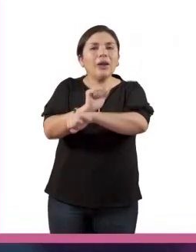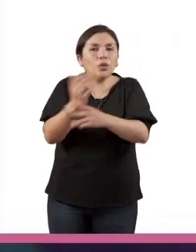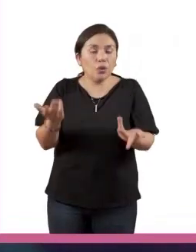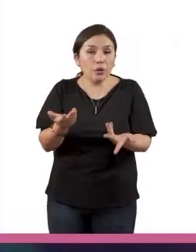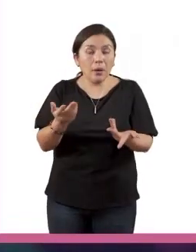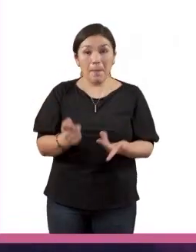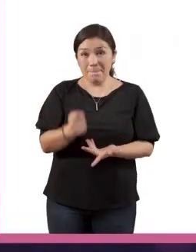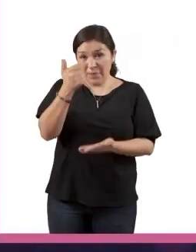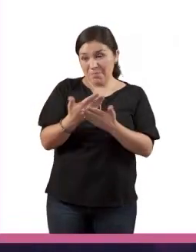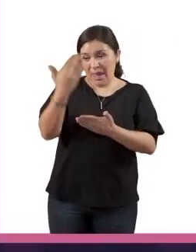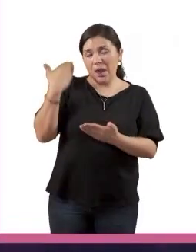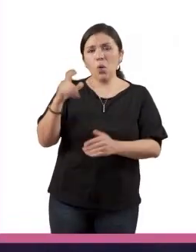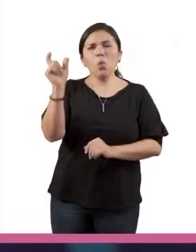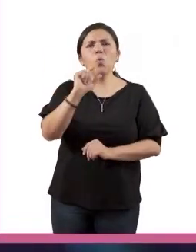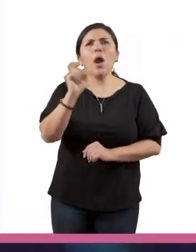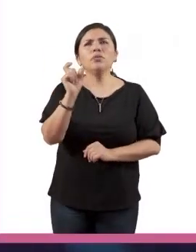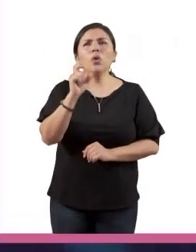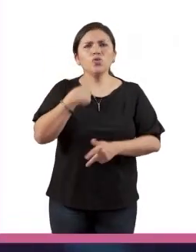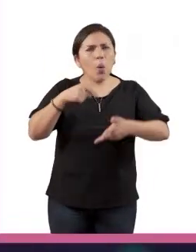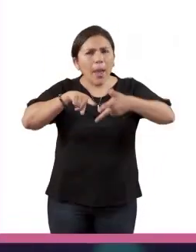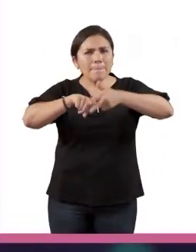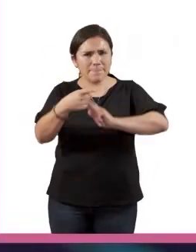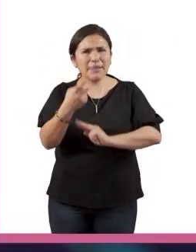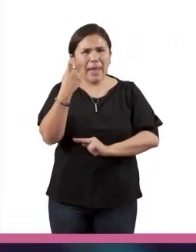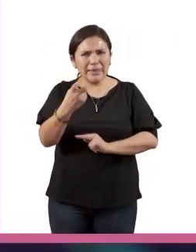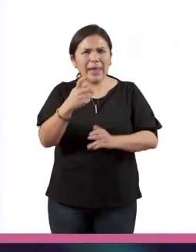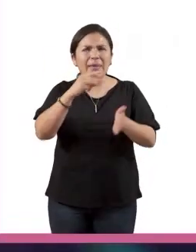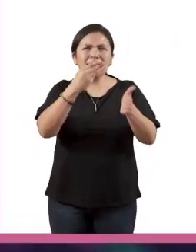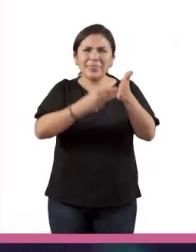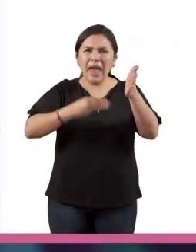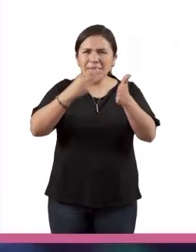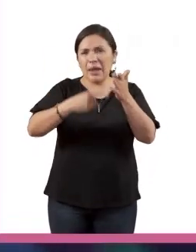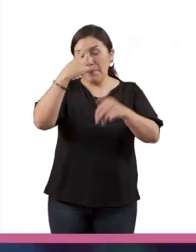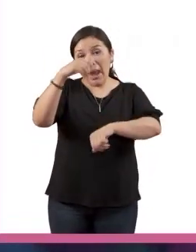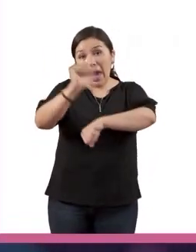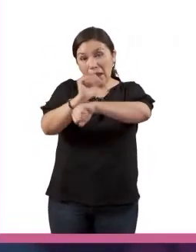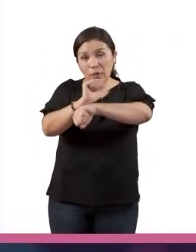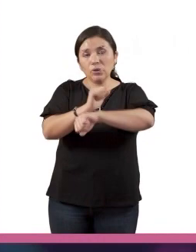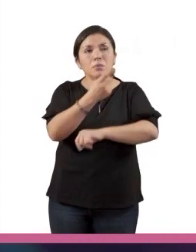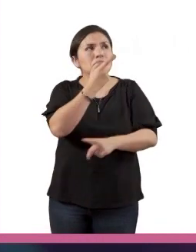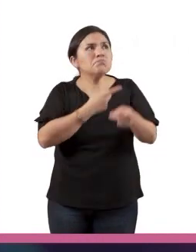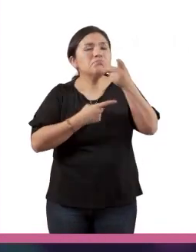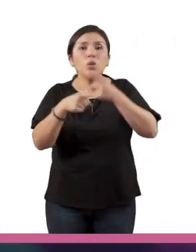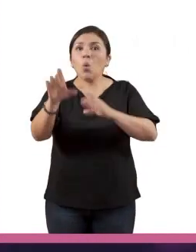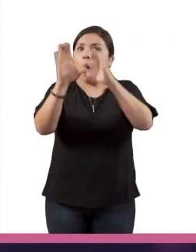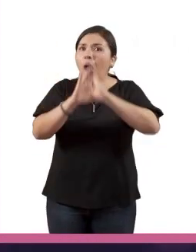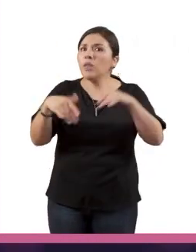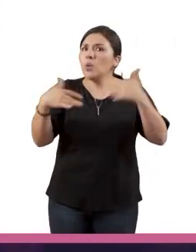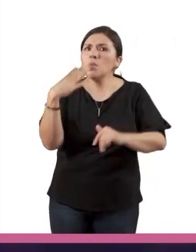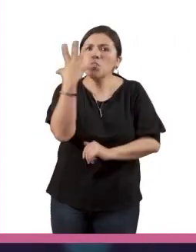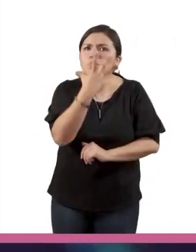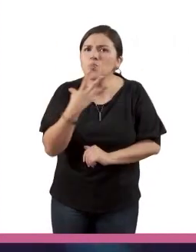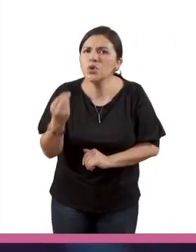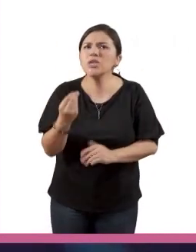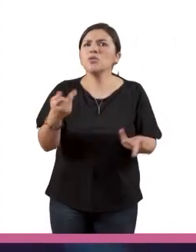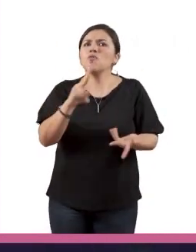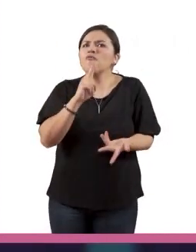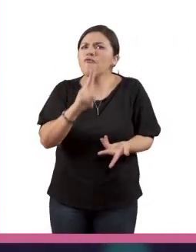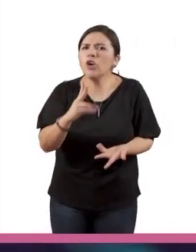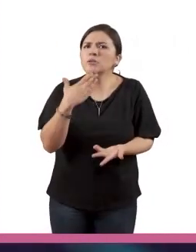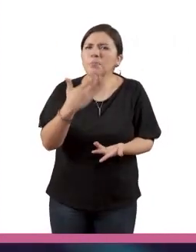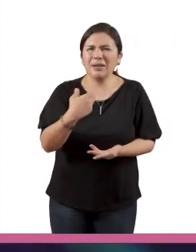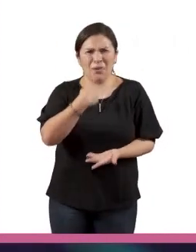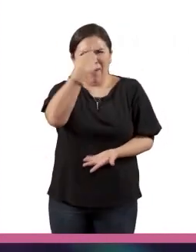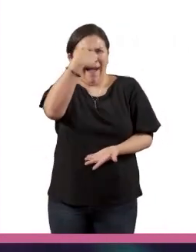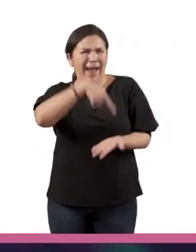Al principio, cuando empecé en estos talleres de actuación y me decían qué bonito cantas, qué bien lo haces, no